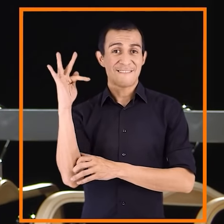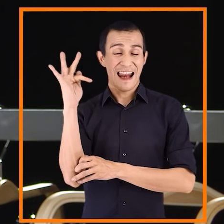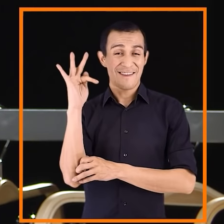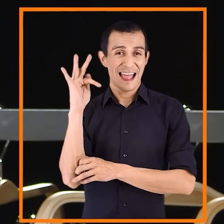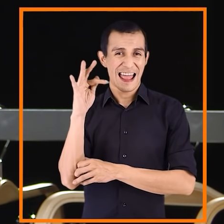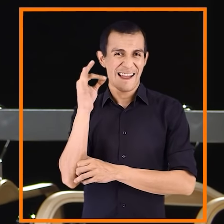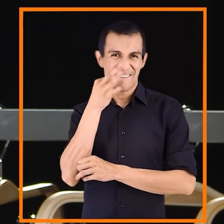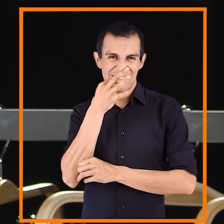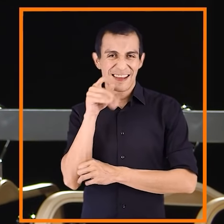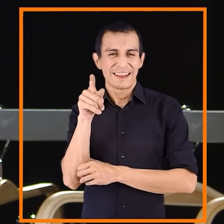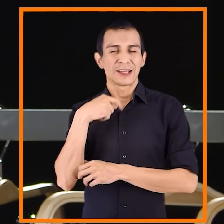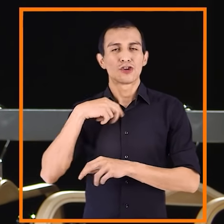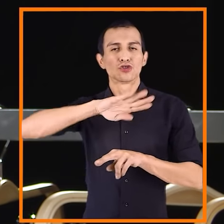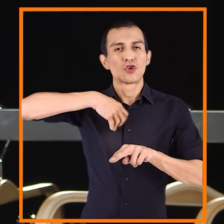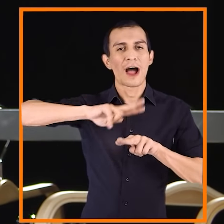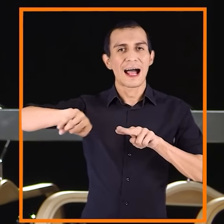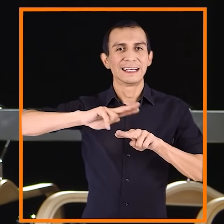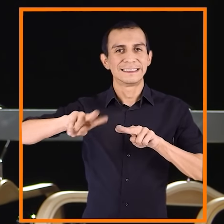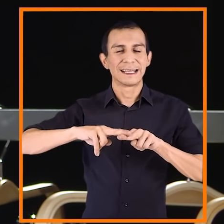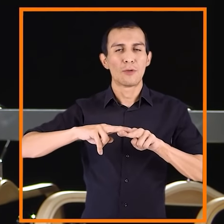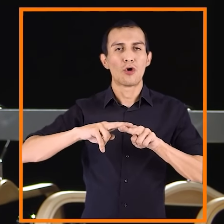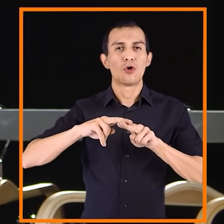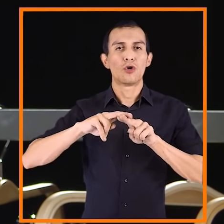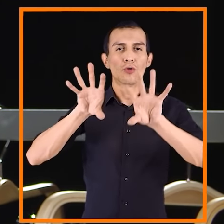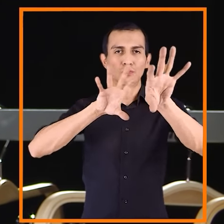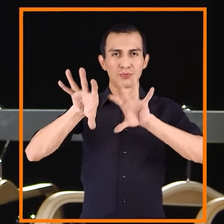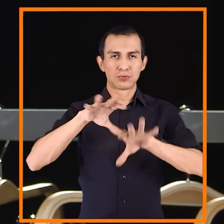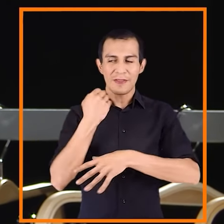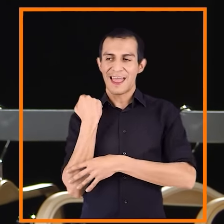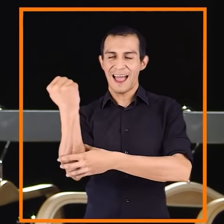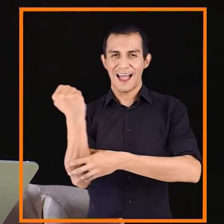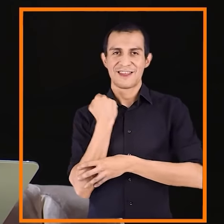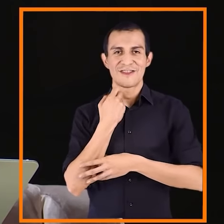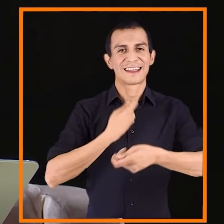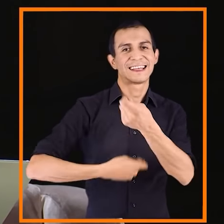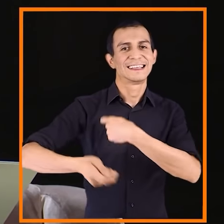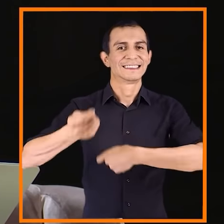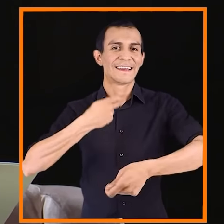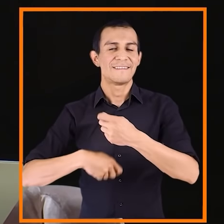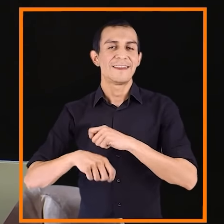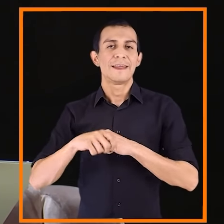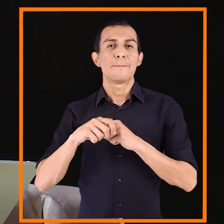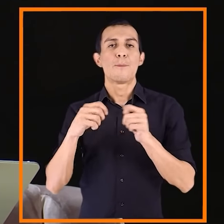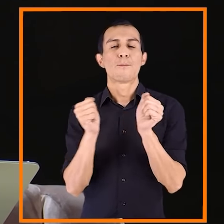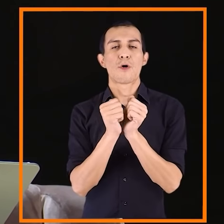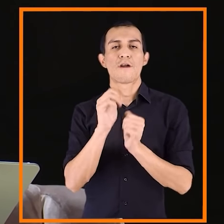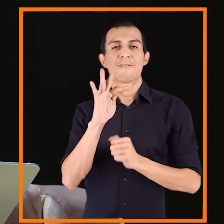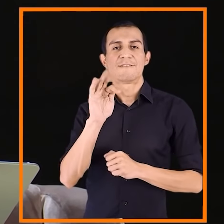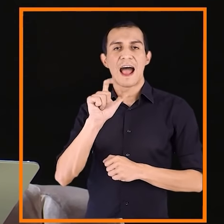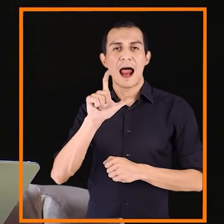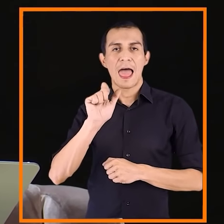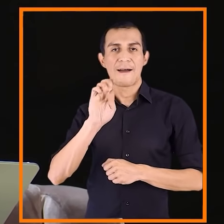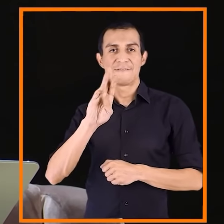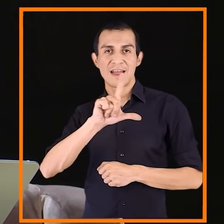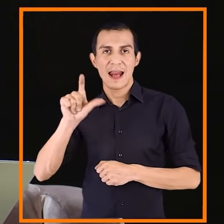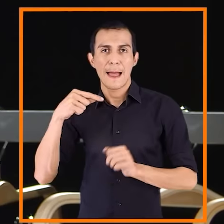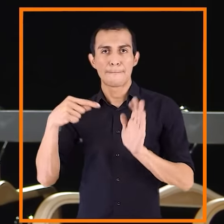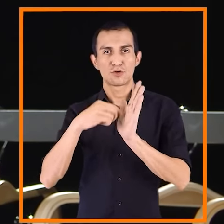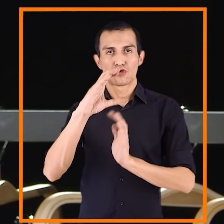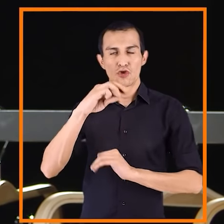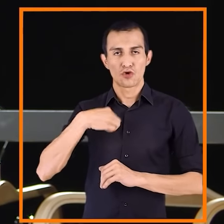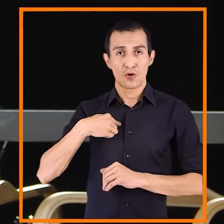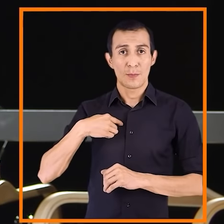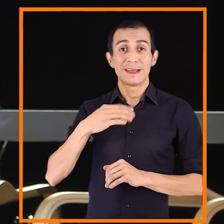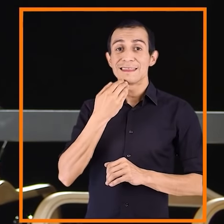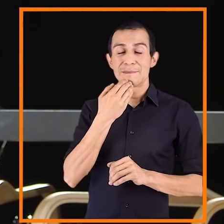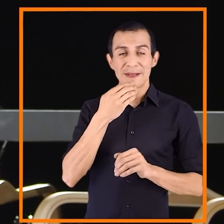nosotros estamos haciendo también una colección de colaboración que se vende a través de falabella.com. Y desde el